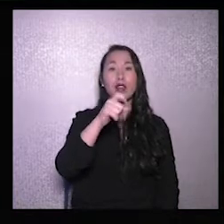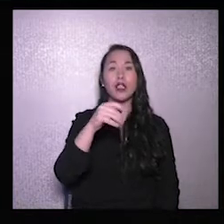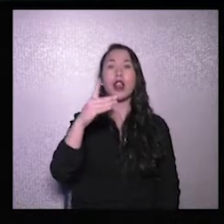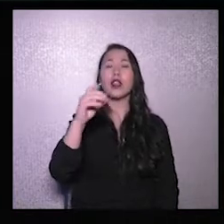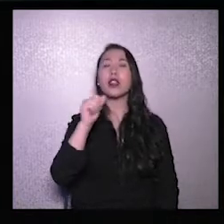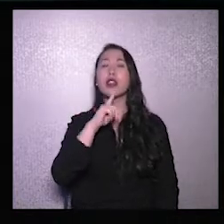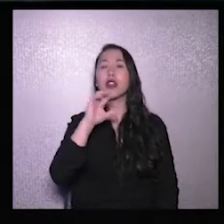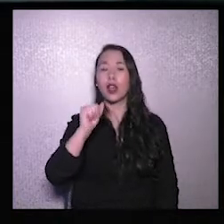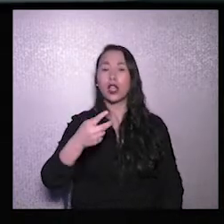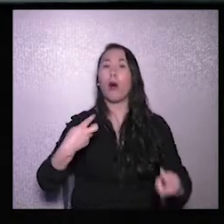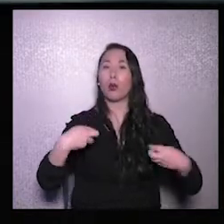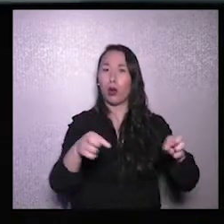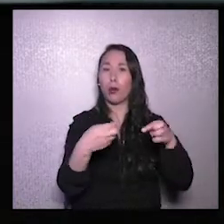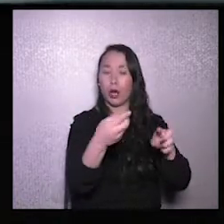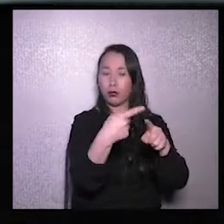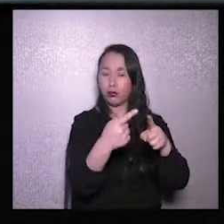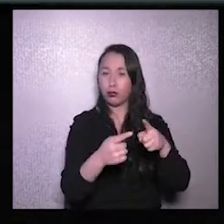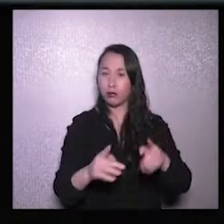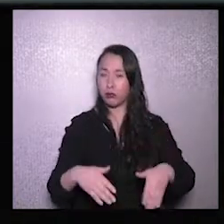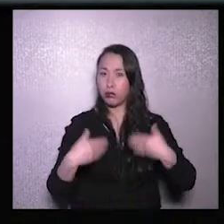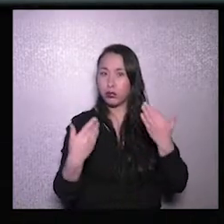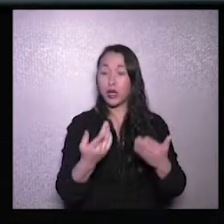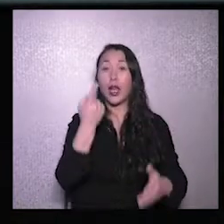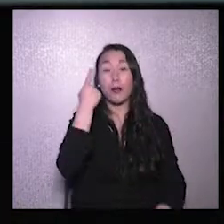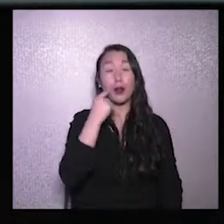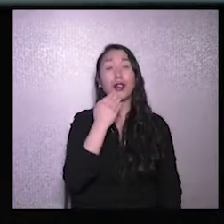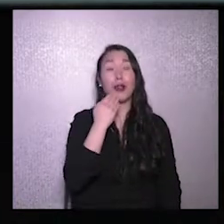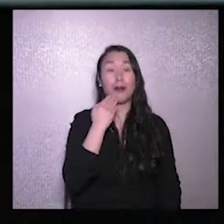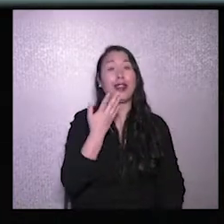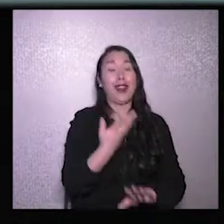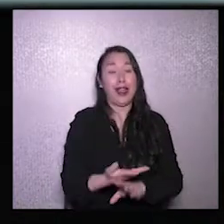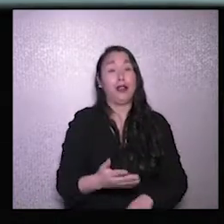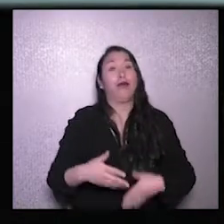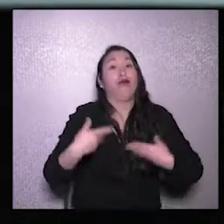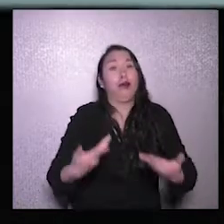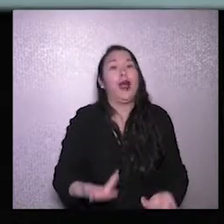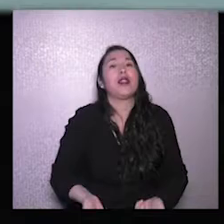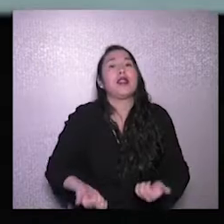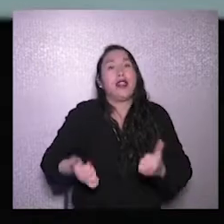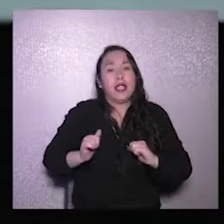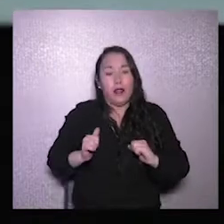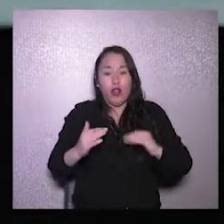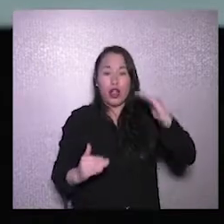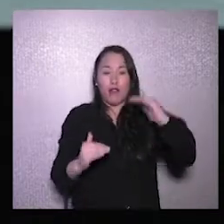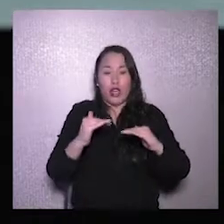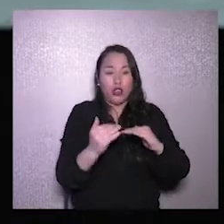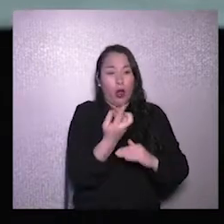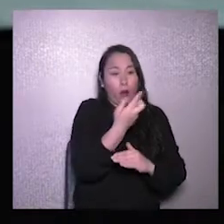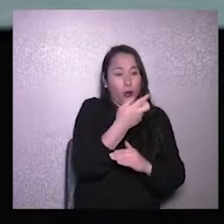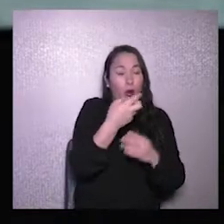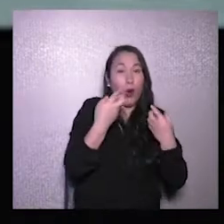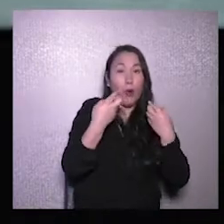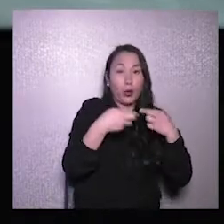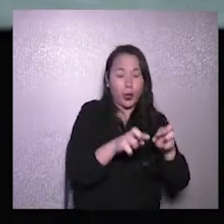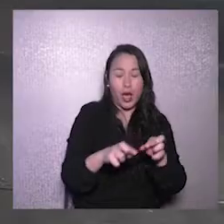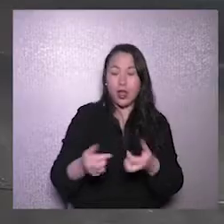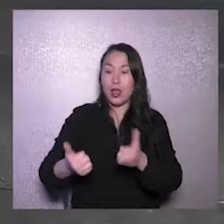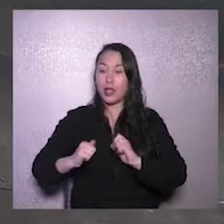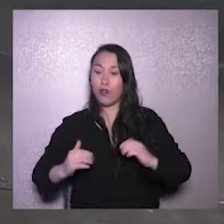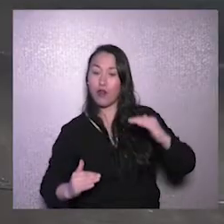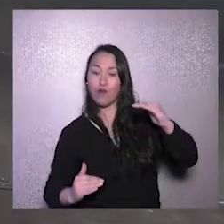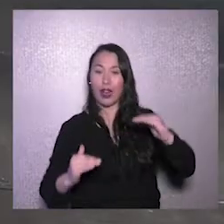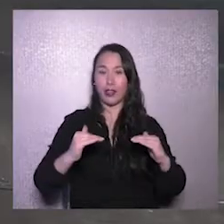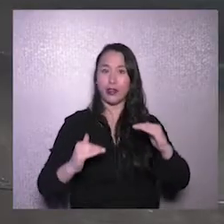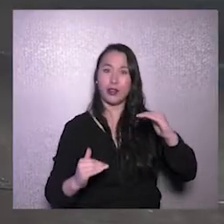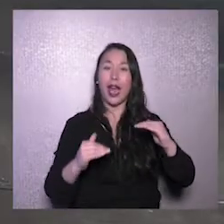muchas oportunidades, pero también ofrece muchos desafíos. Y el balance entre estas dos, entre las oportunidades y los desafíos, ahí está la